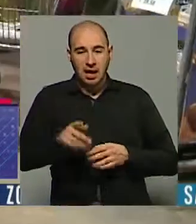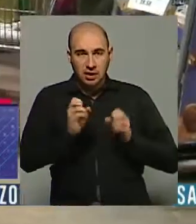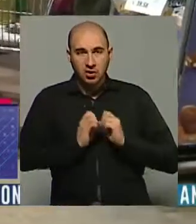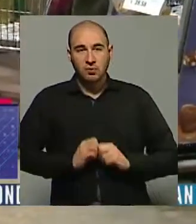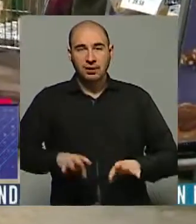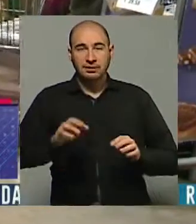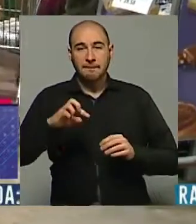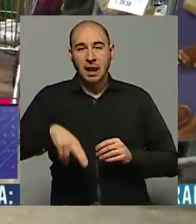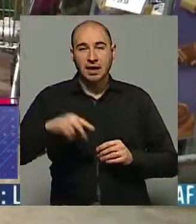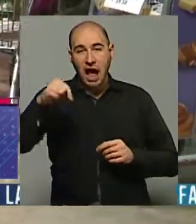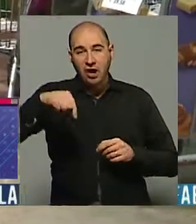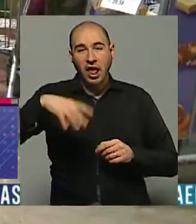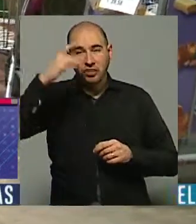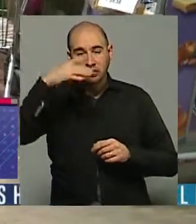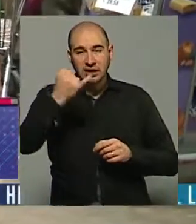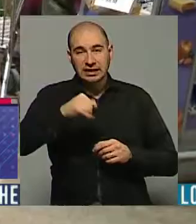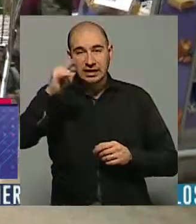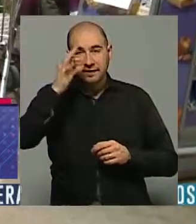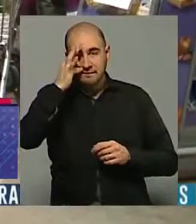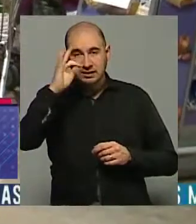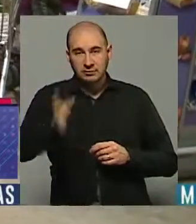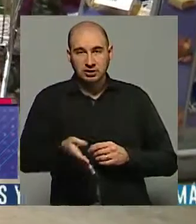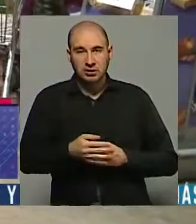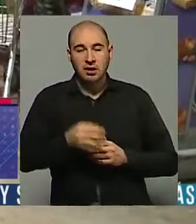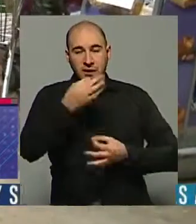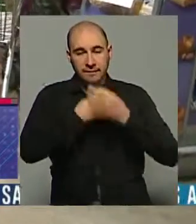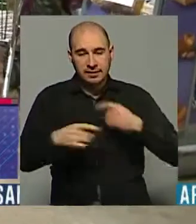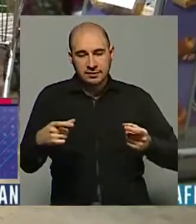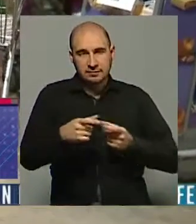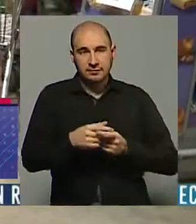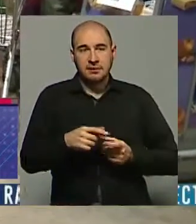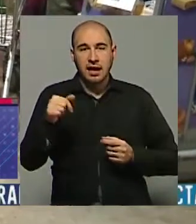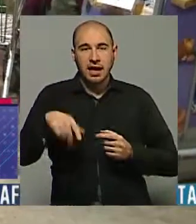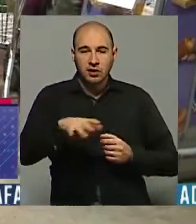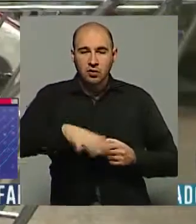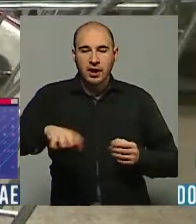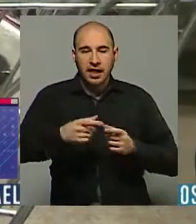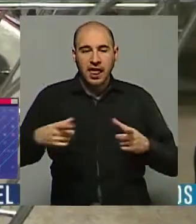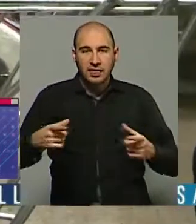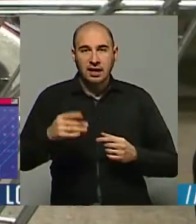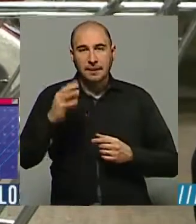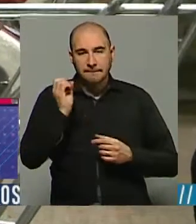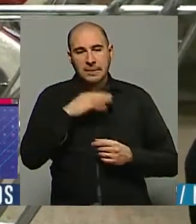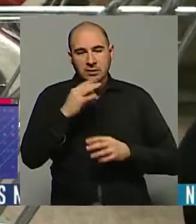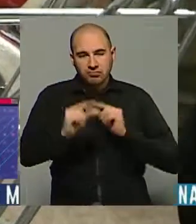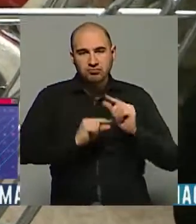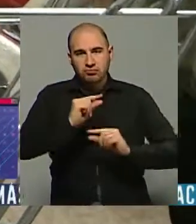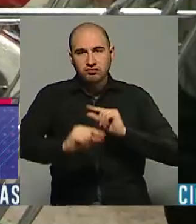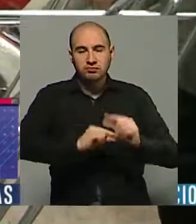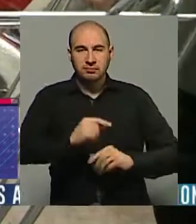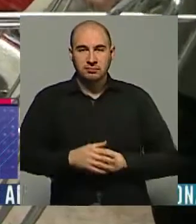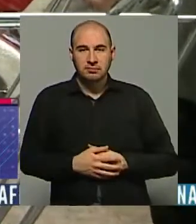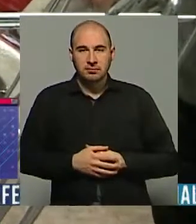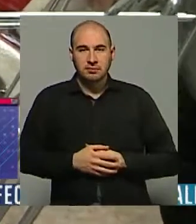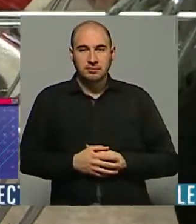marcha del Ahora 12 con una tasa del 20%, las ventas minoristas en estos grandes centros empezaron a mejorar paulatinamente